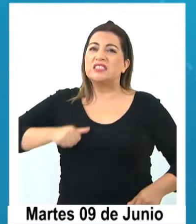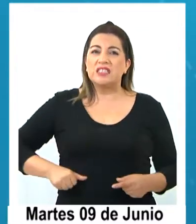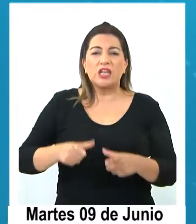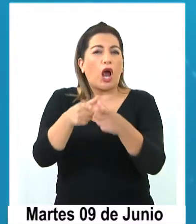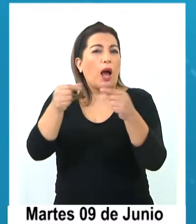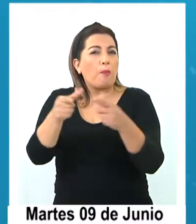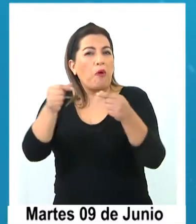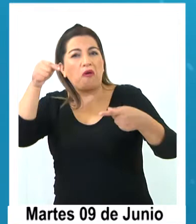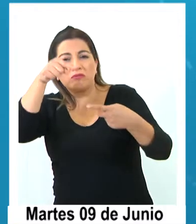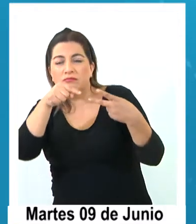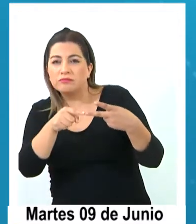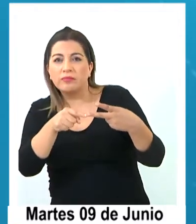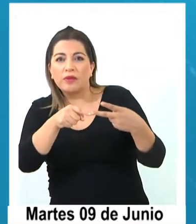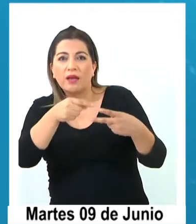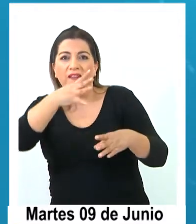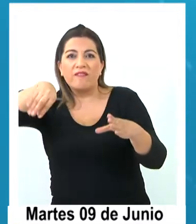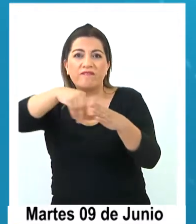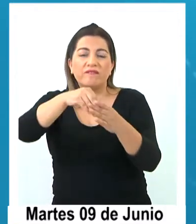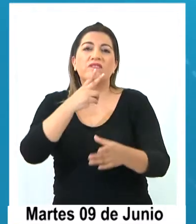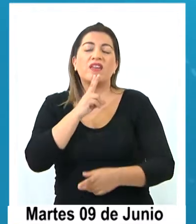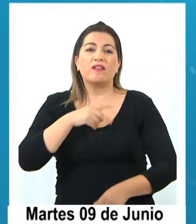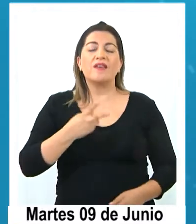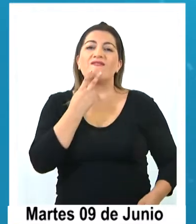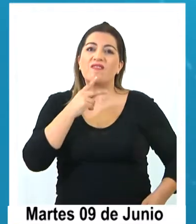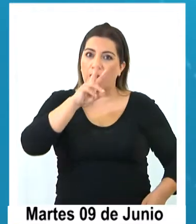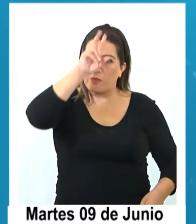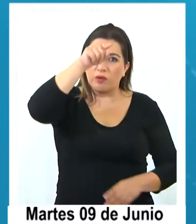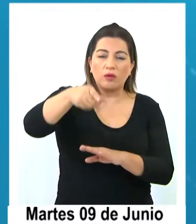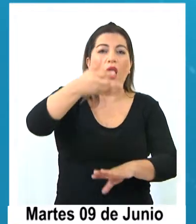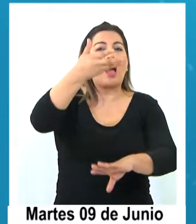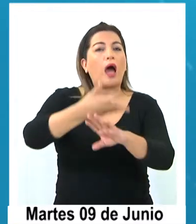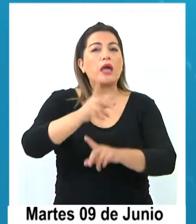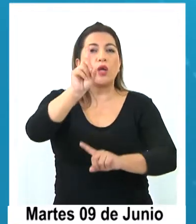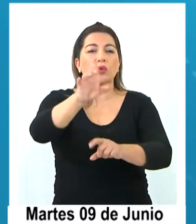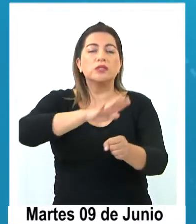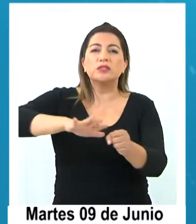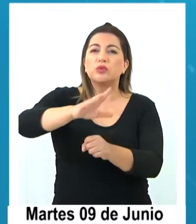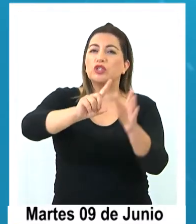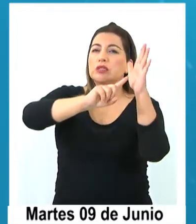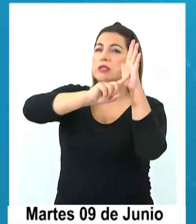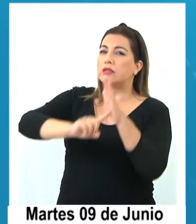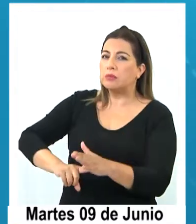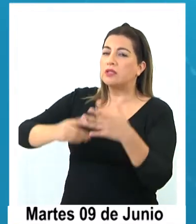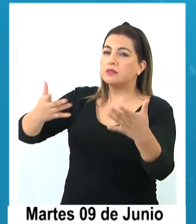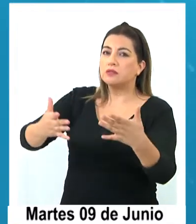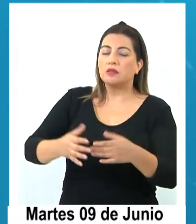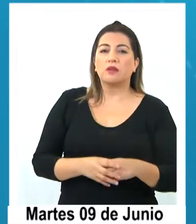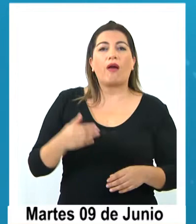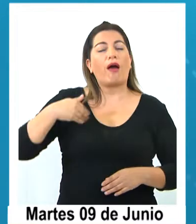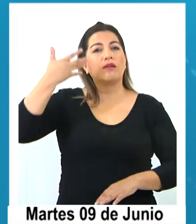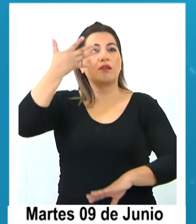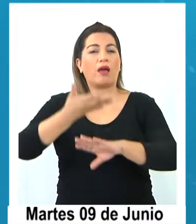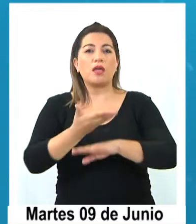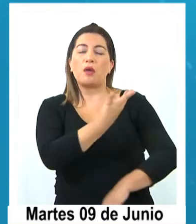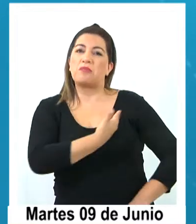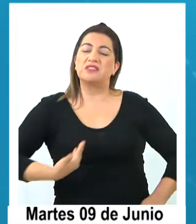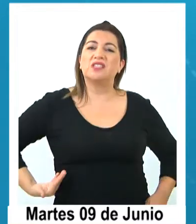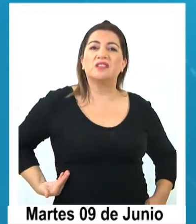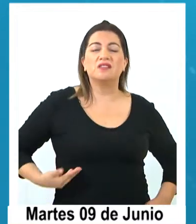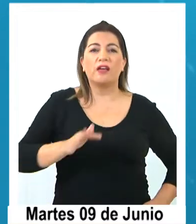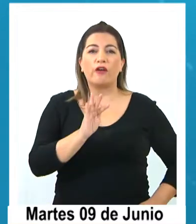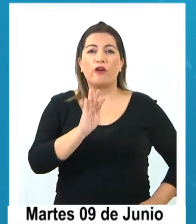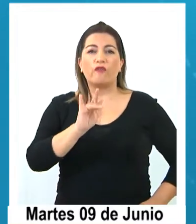chino, harto japonés. ¿Ha habido alguna situación de discriminación con esta gente? De hecho, tuvieron presidente